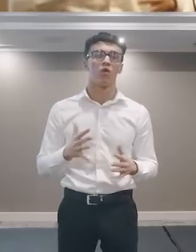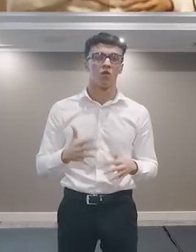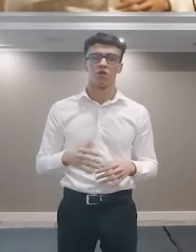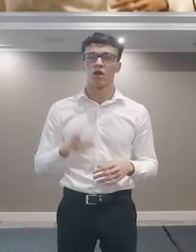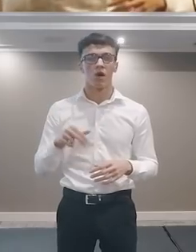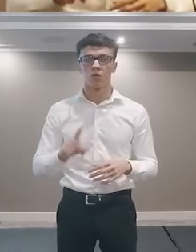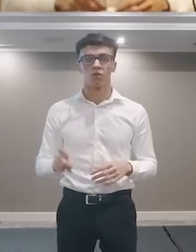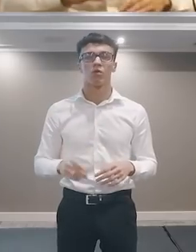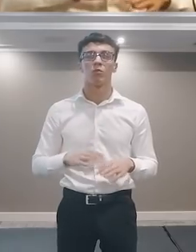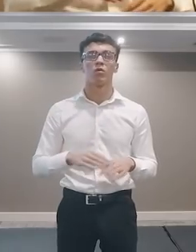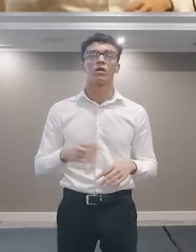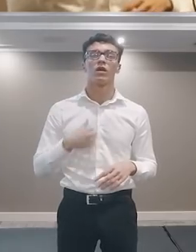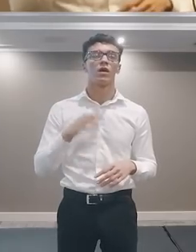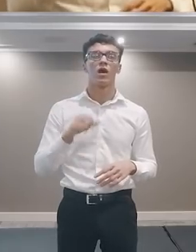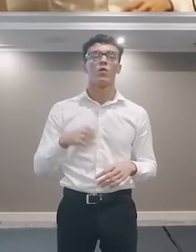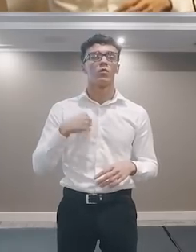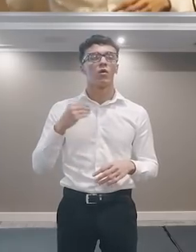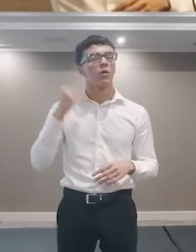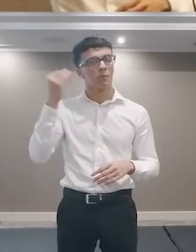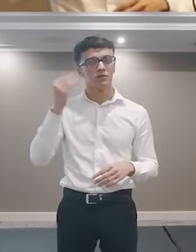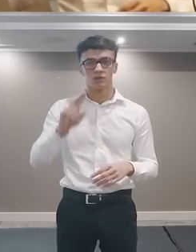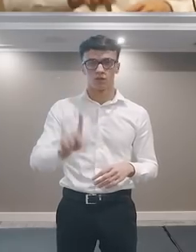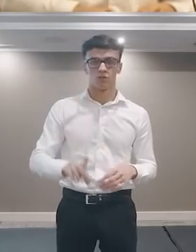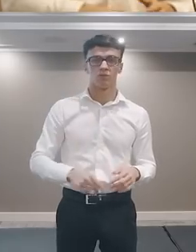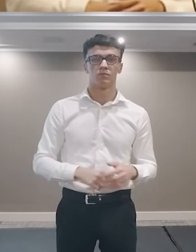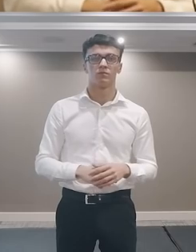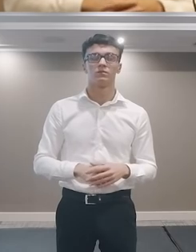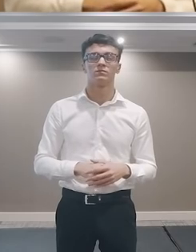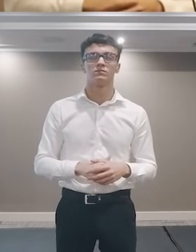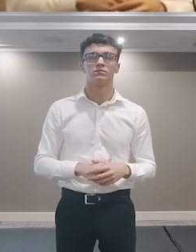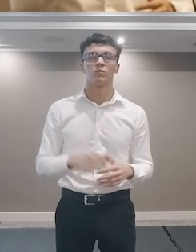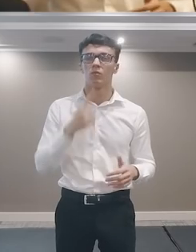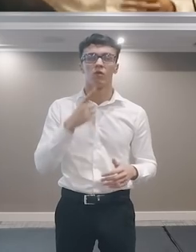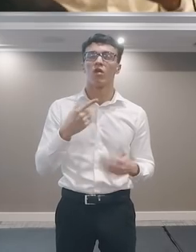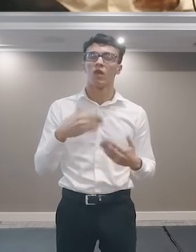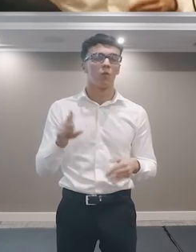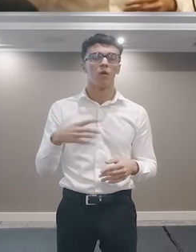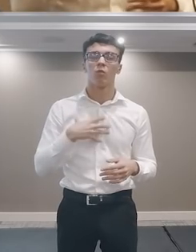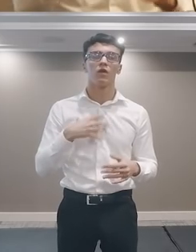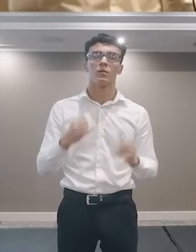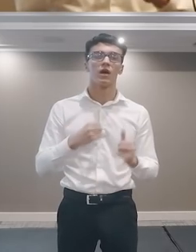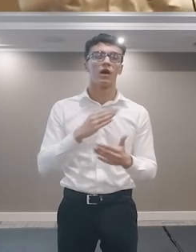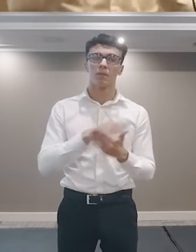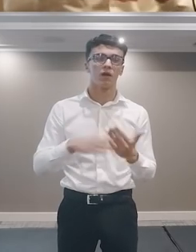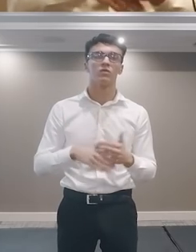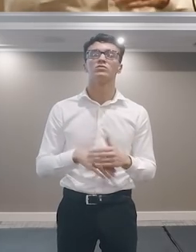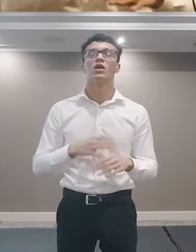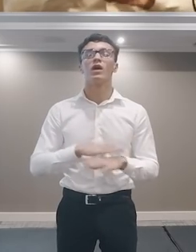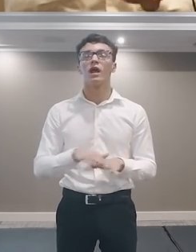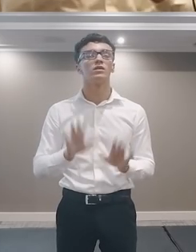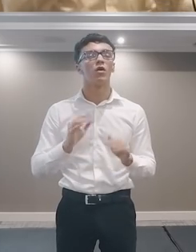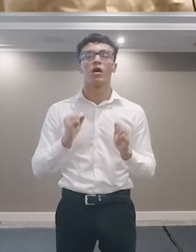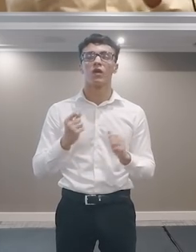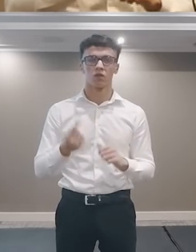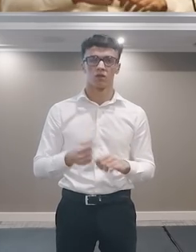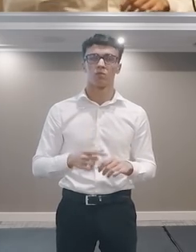y tenemos las metas aquí realmente sí o sí da igual que lo hagáis por menos da igual que la es gratis está igual que incluso generase ingresos si o si